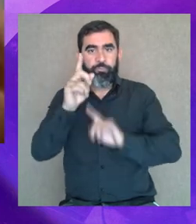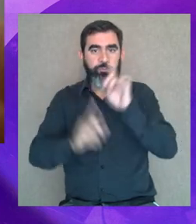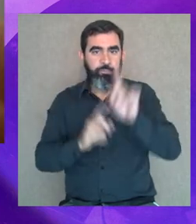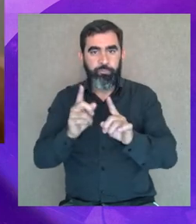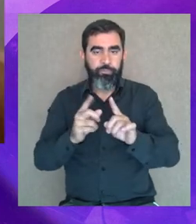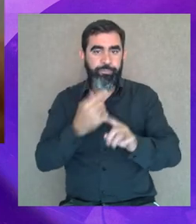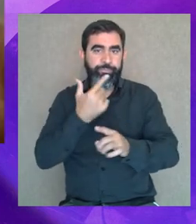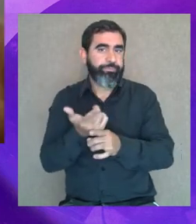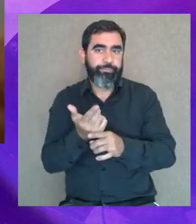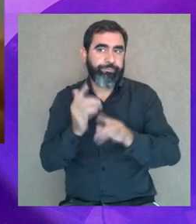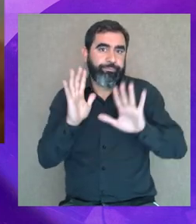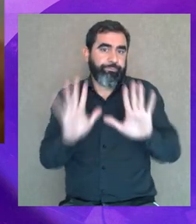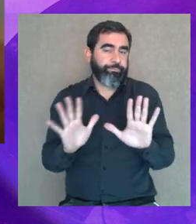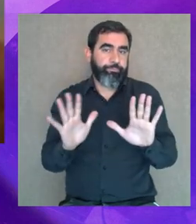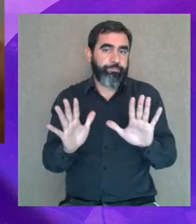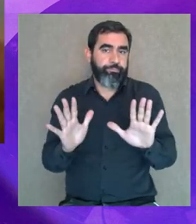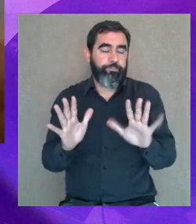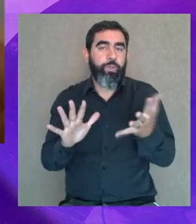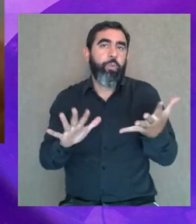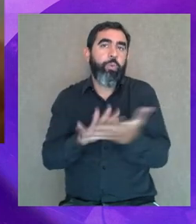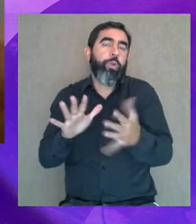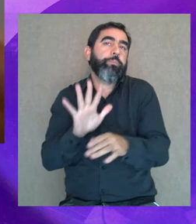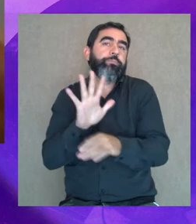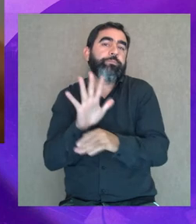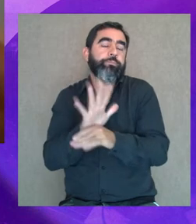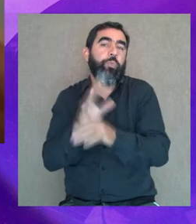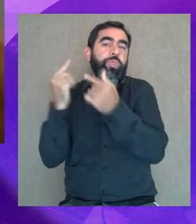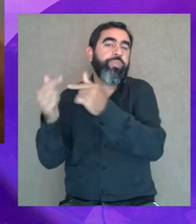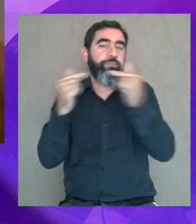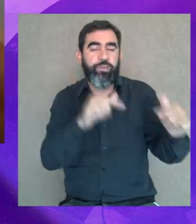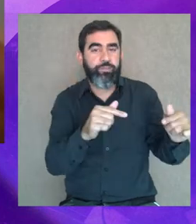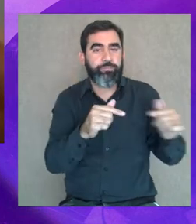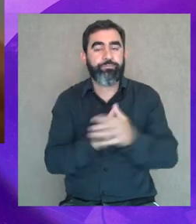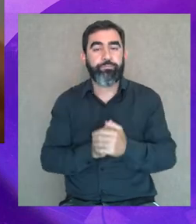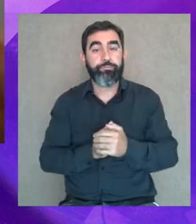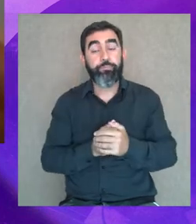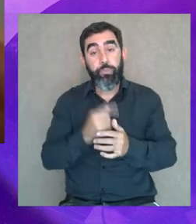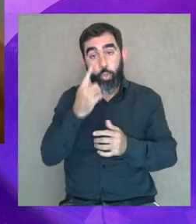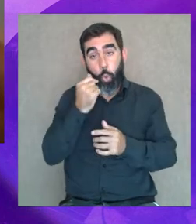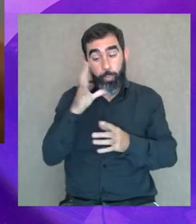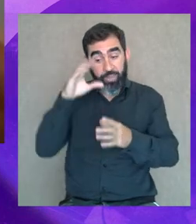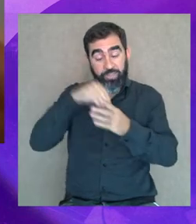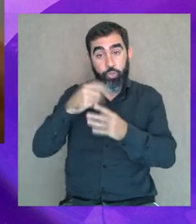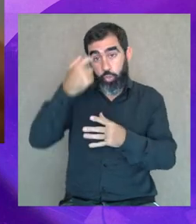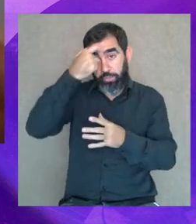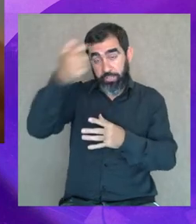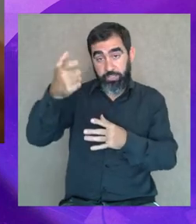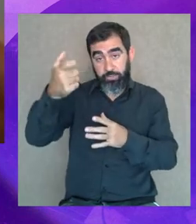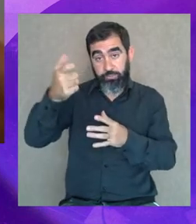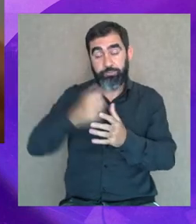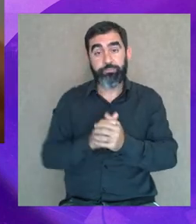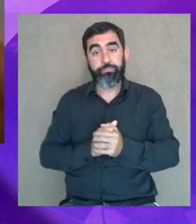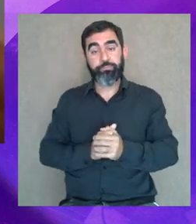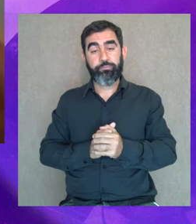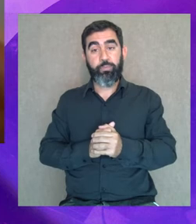que y un lugar como diferente y los hombres dentro de la parte técnica